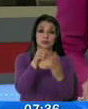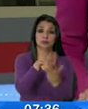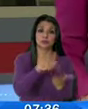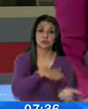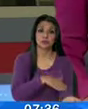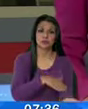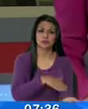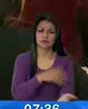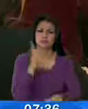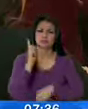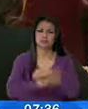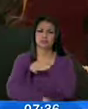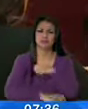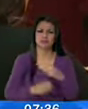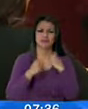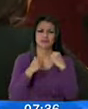punitivo.